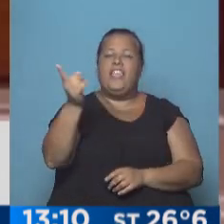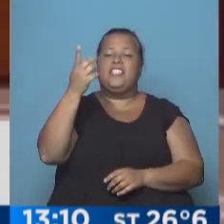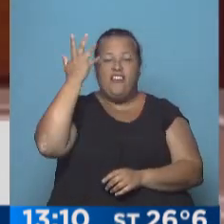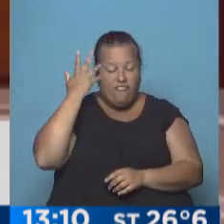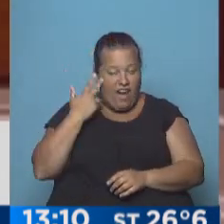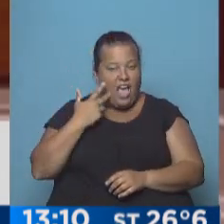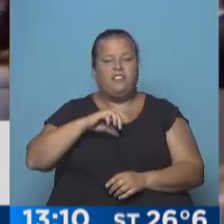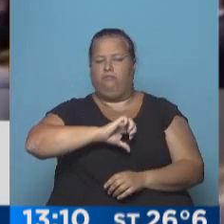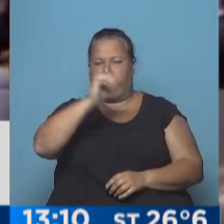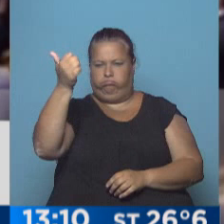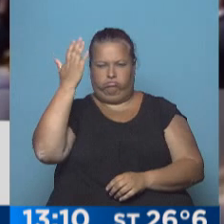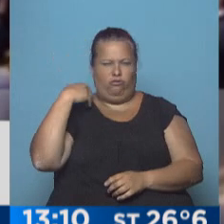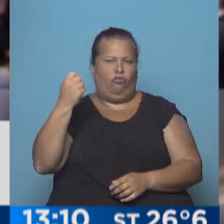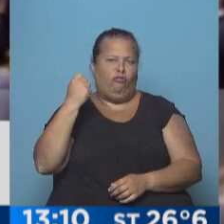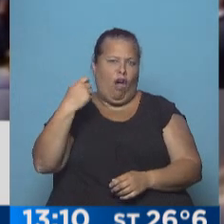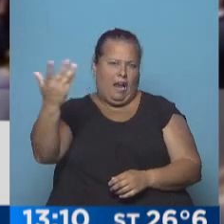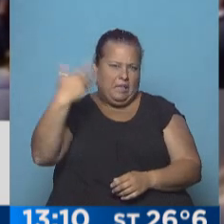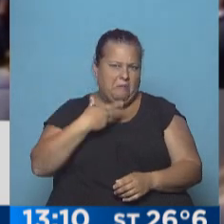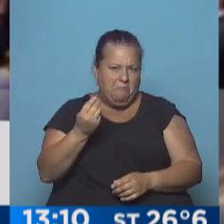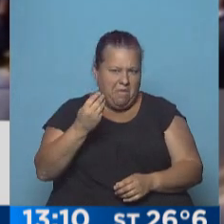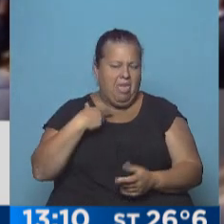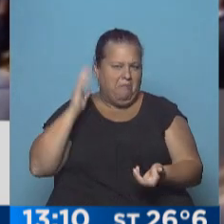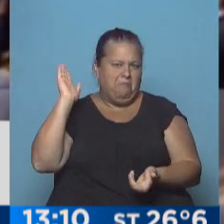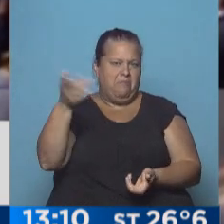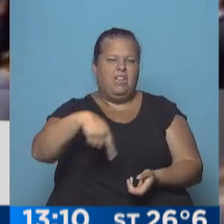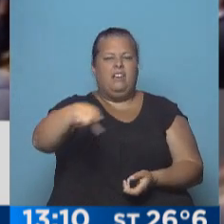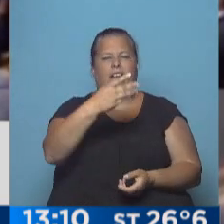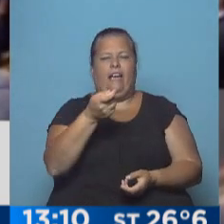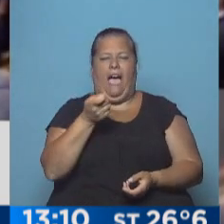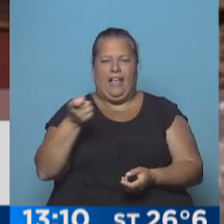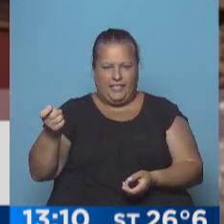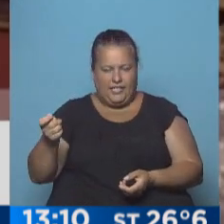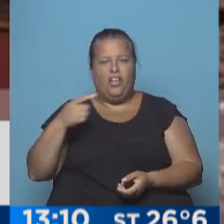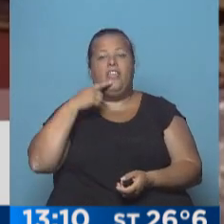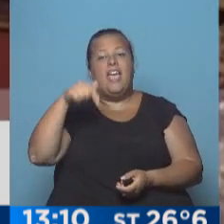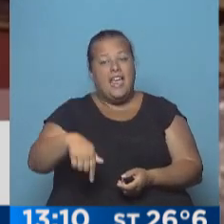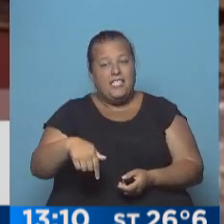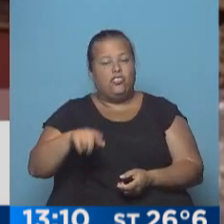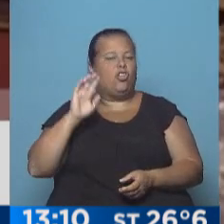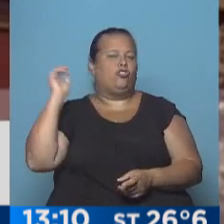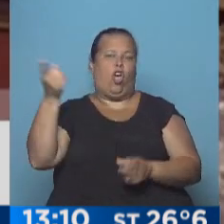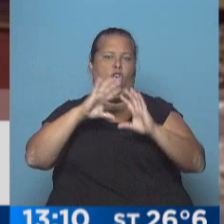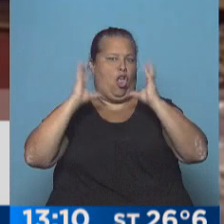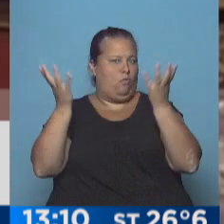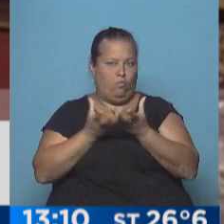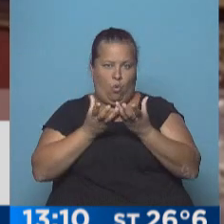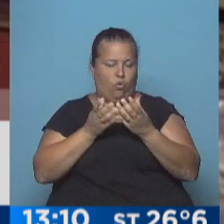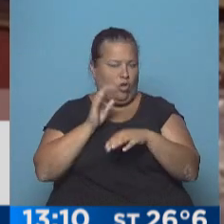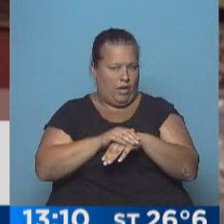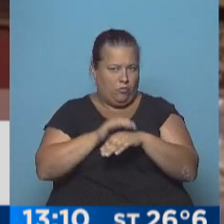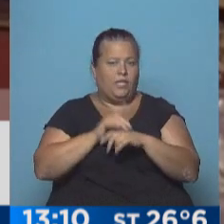ya ha triunfado ante adversarios mucho más temibles que estos cobardes asesinos. Dijo que esto incumbe a todo el mundo.